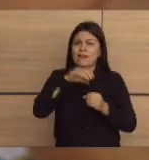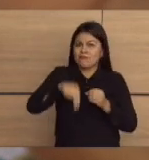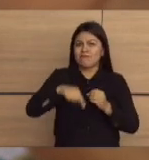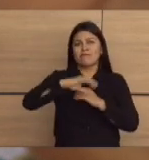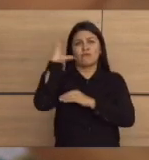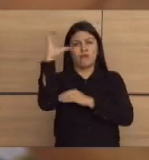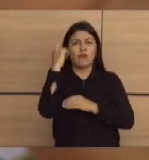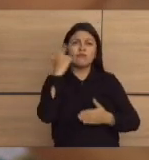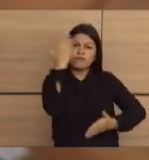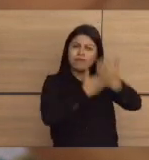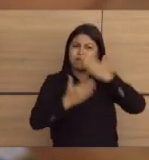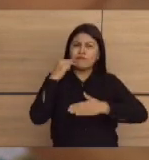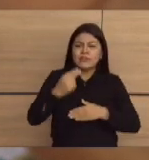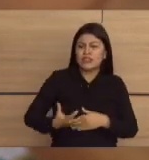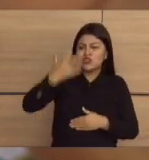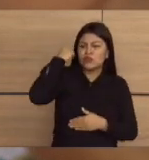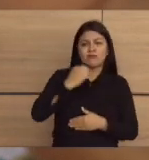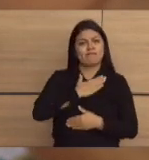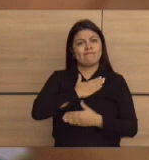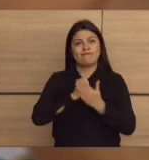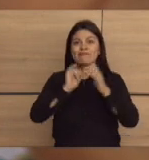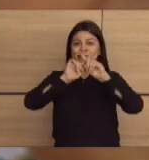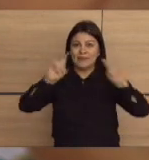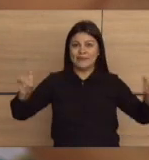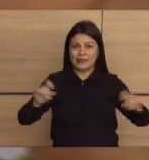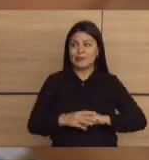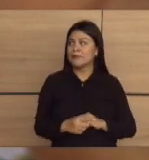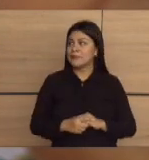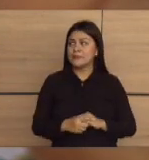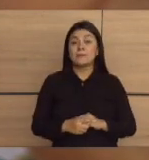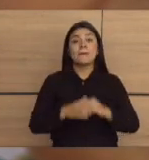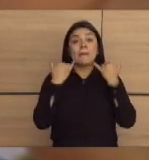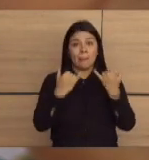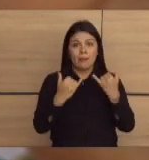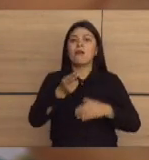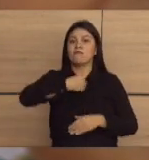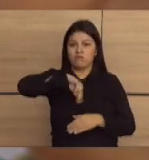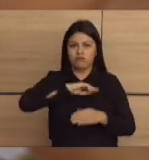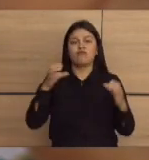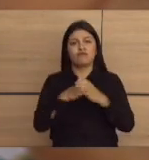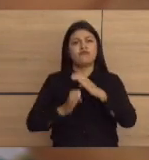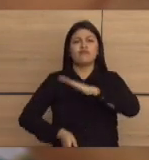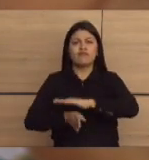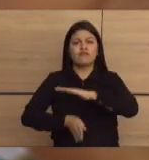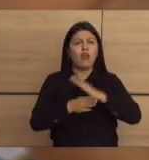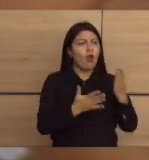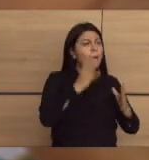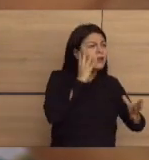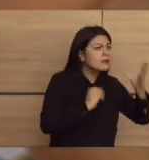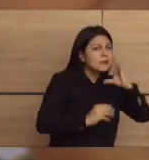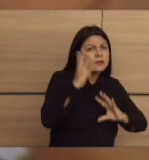Colombia, la historia de nuestra diversidad. Nosotros vamos a seguir aquí conociendo una serie de